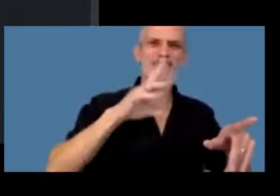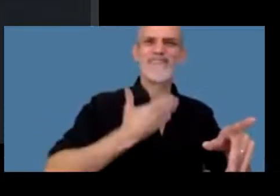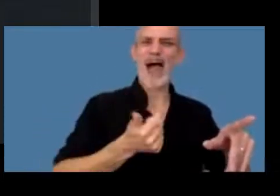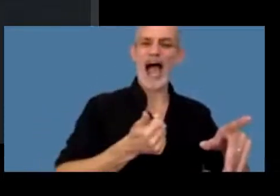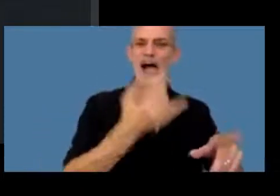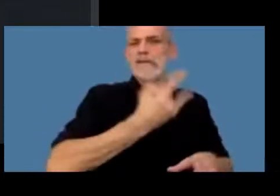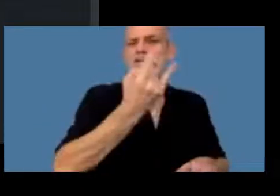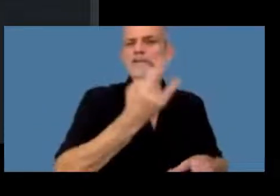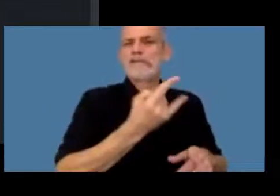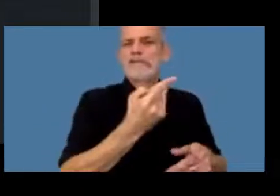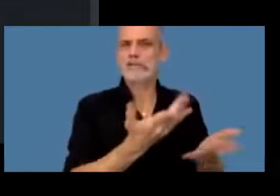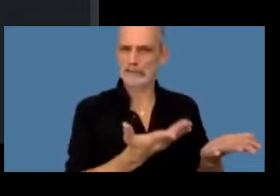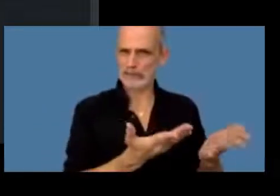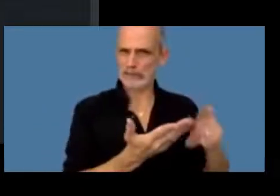está